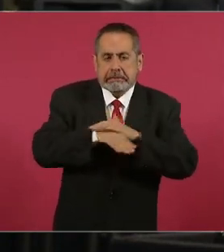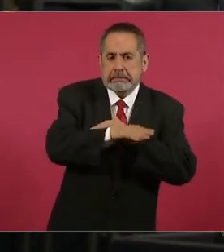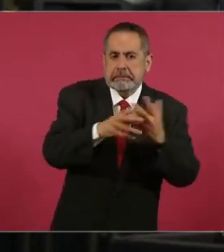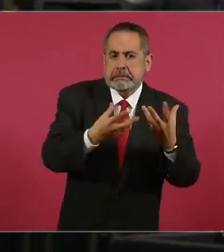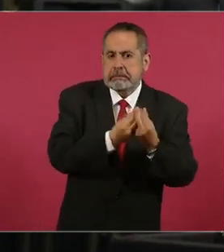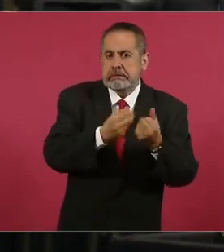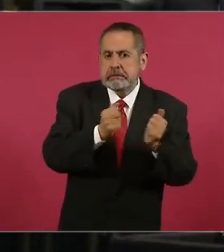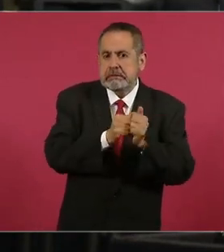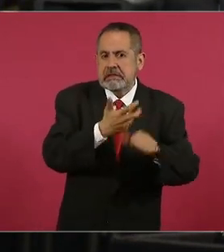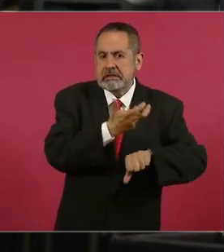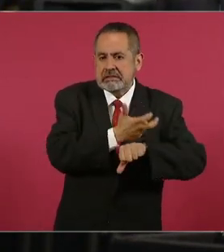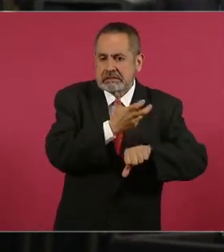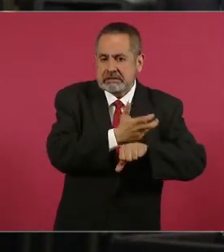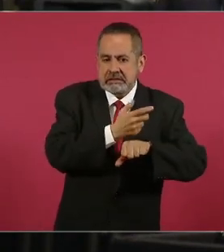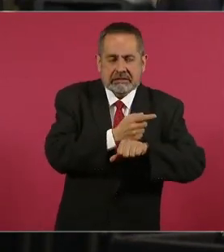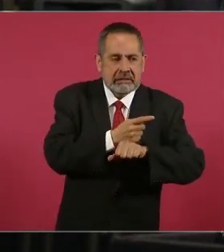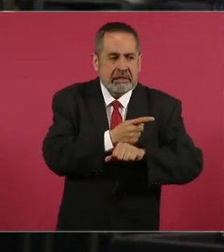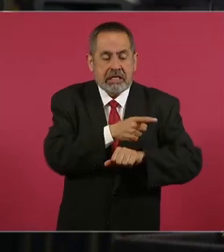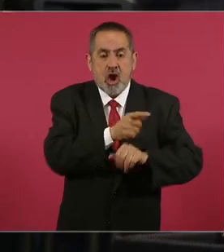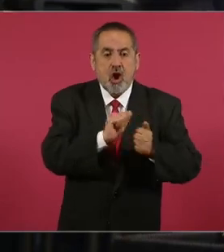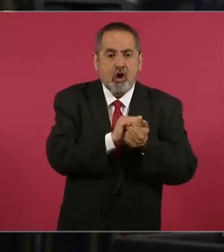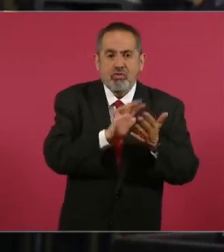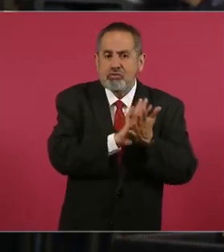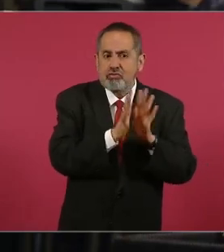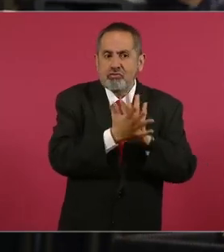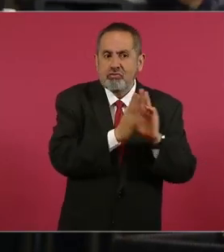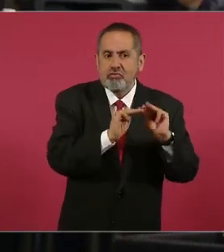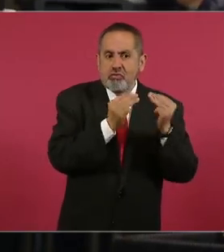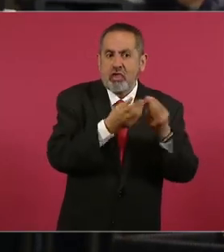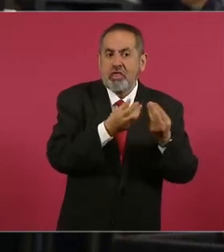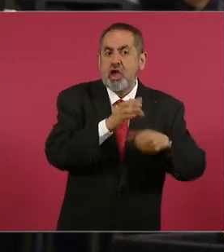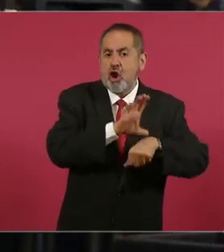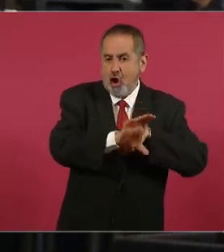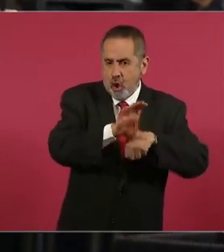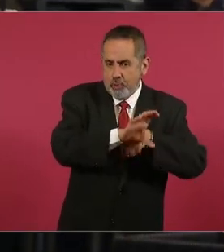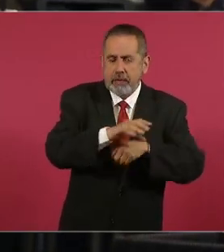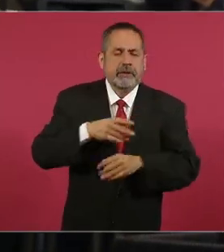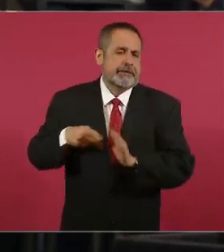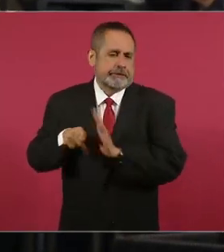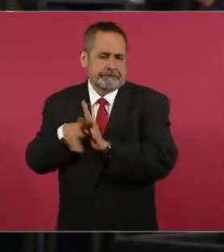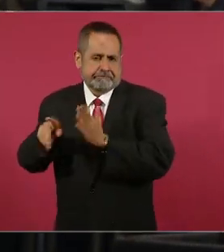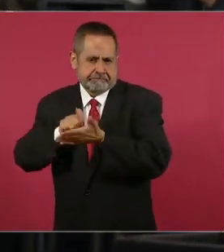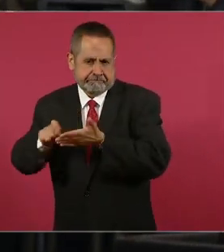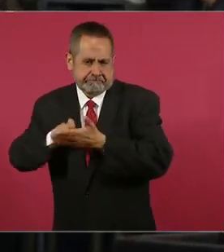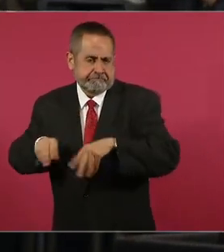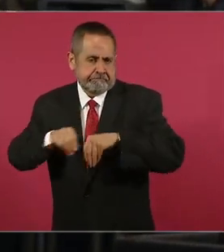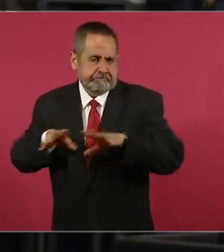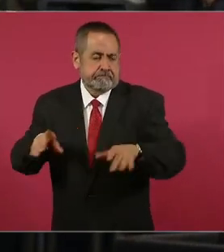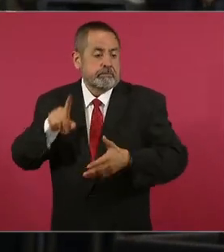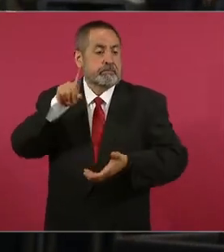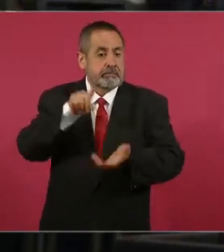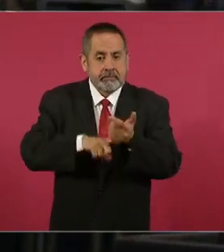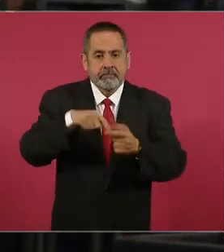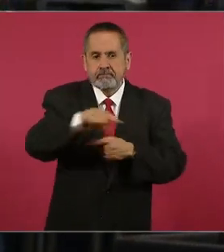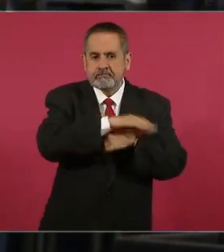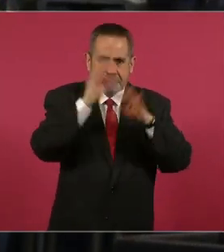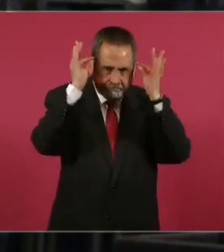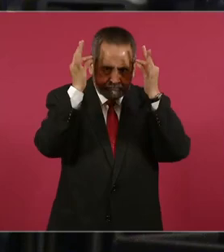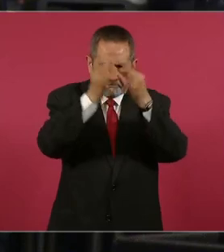mismo tiempo para un narcotraficante colombiano. Parte de lo que se publica en Proceso es que, bueno, justo agentes del Buró de Aduanas